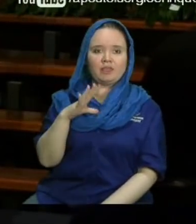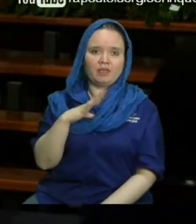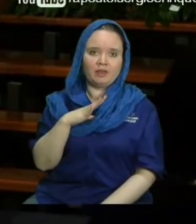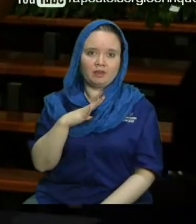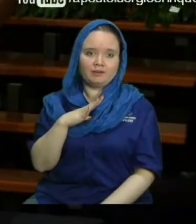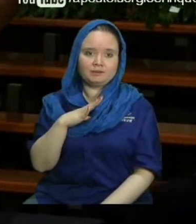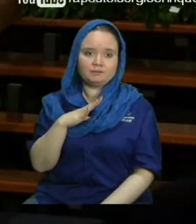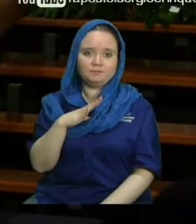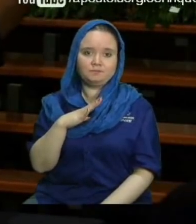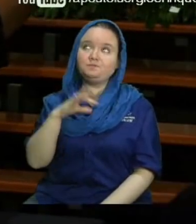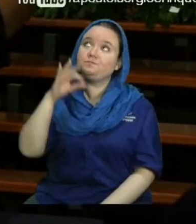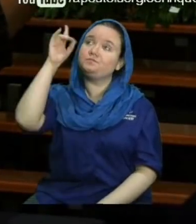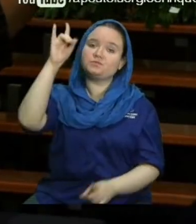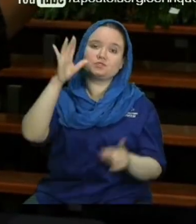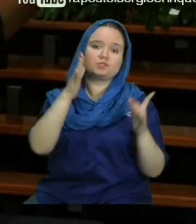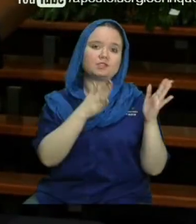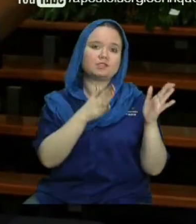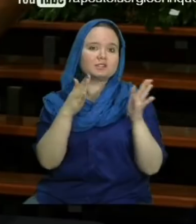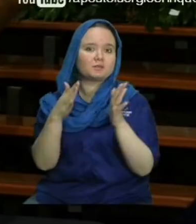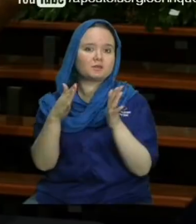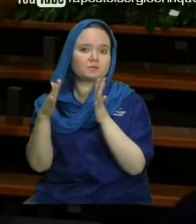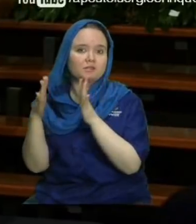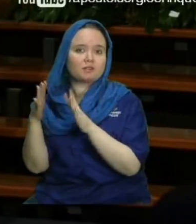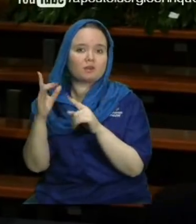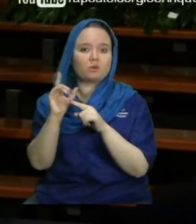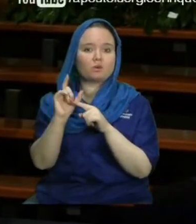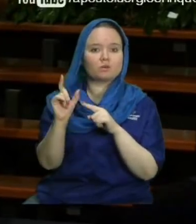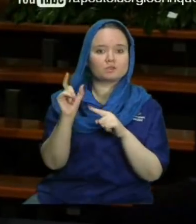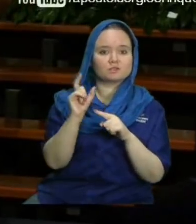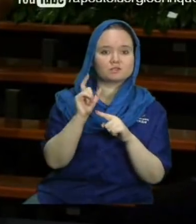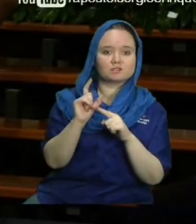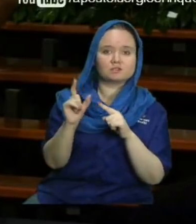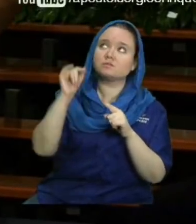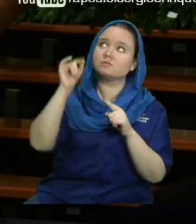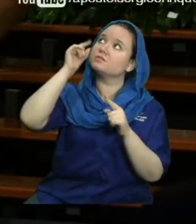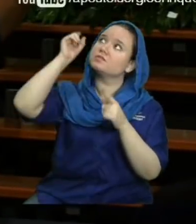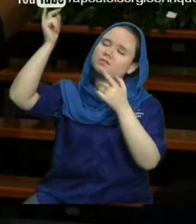que tú les tenías predestinado cosas, dánoslas a